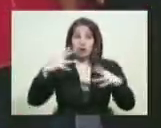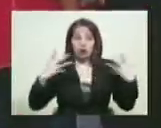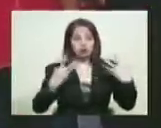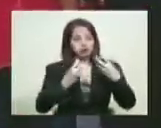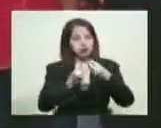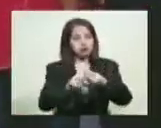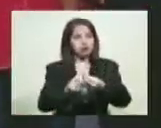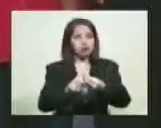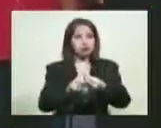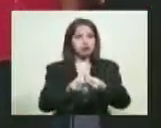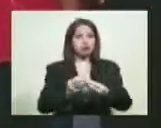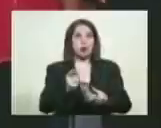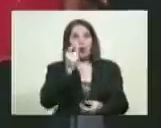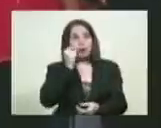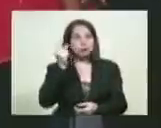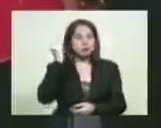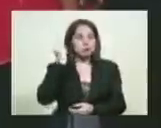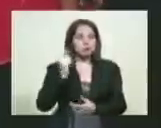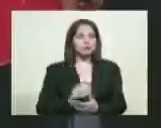entre todas.